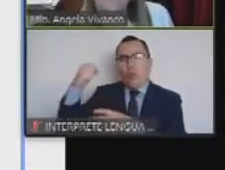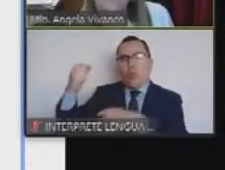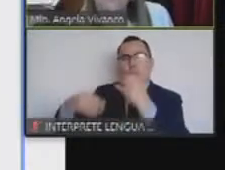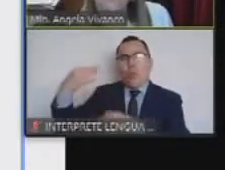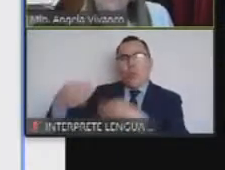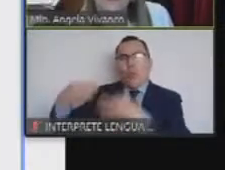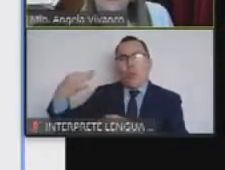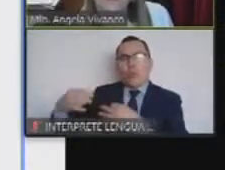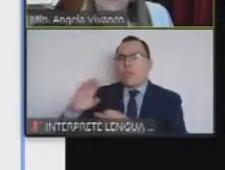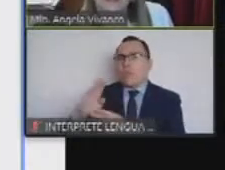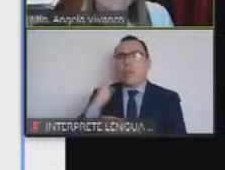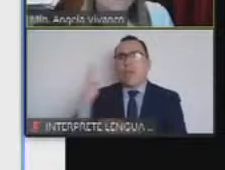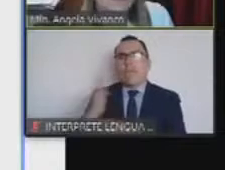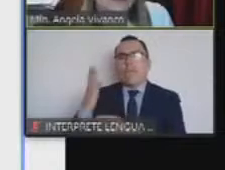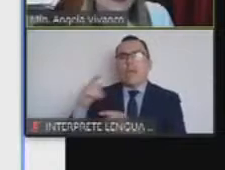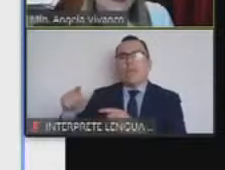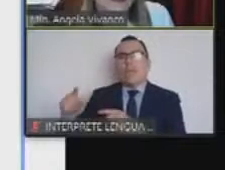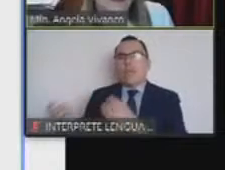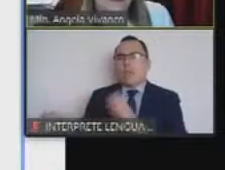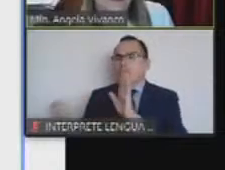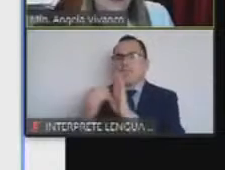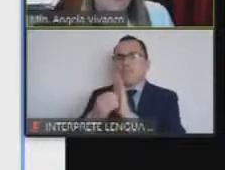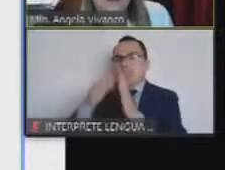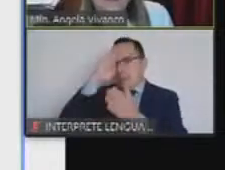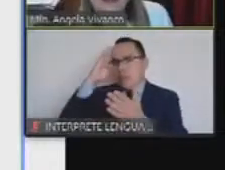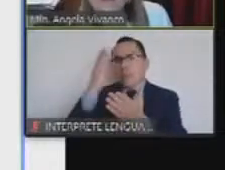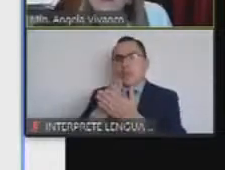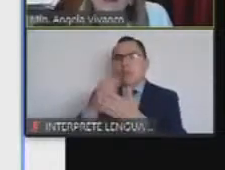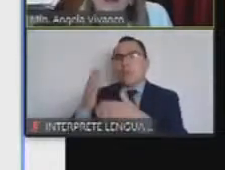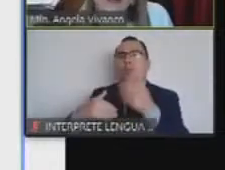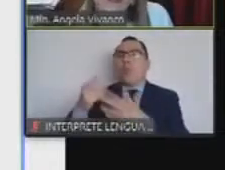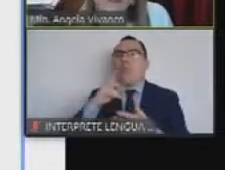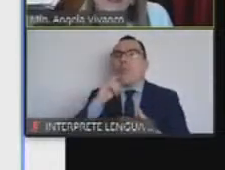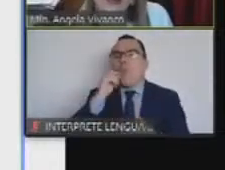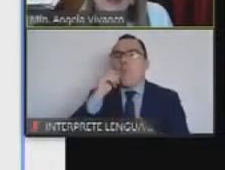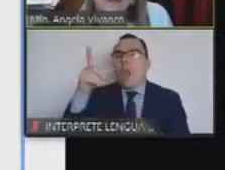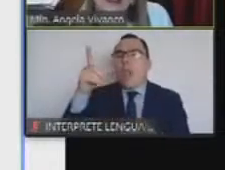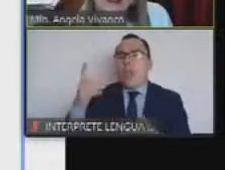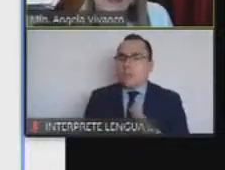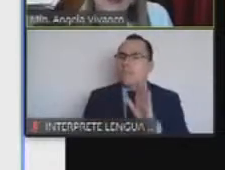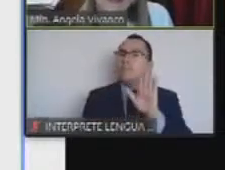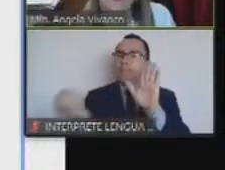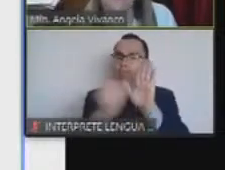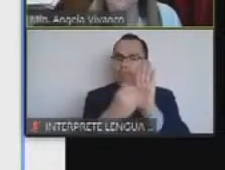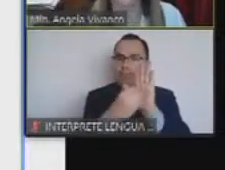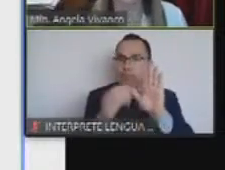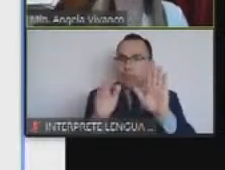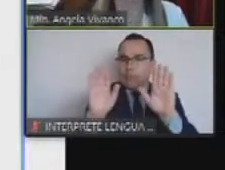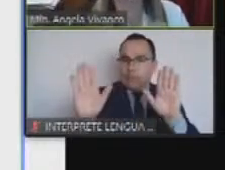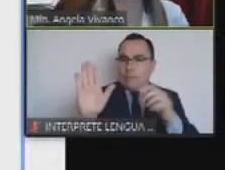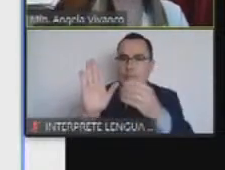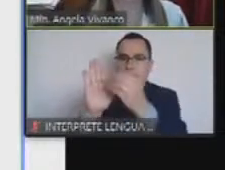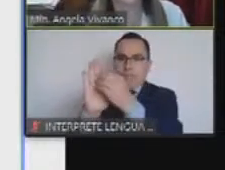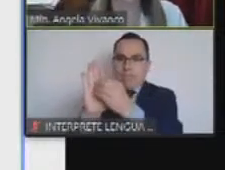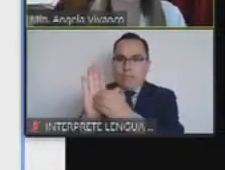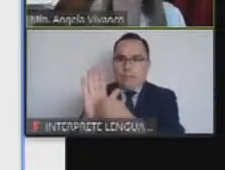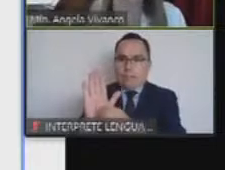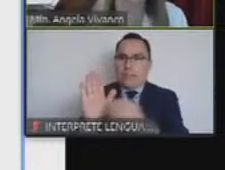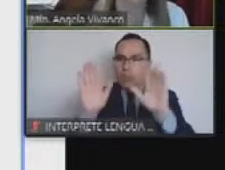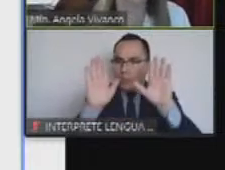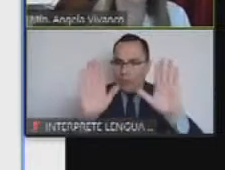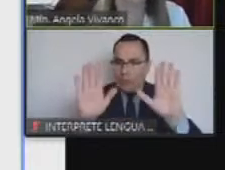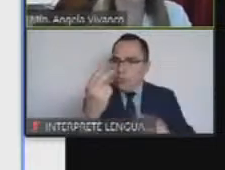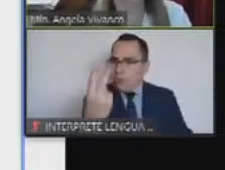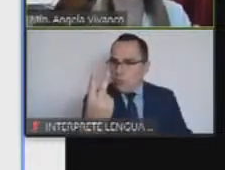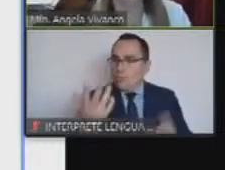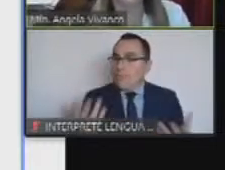del fundamento y contenido de las decisiones. Para mí, sin perjuicio de lo que se ha dicho con anterioridad en cuanto a la parte orgánica del